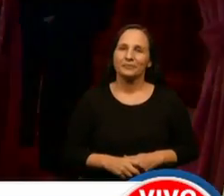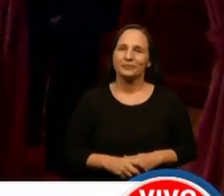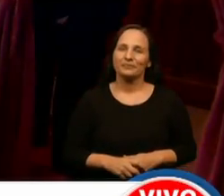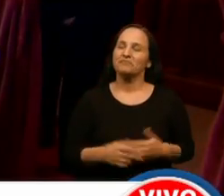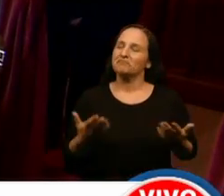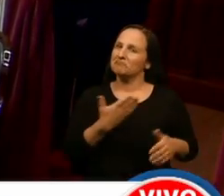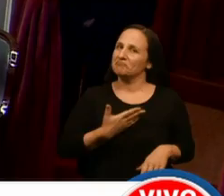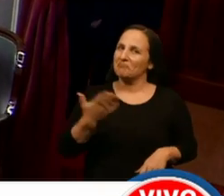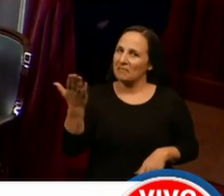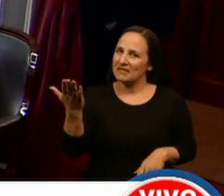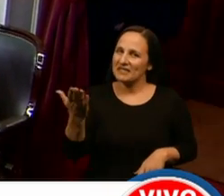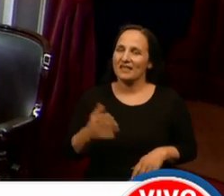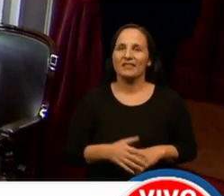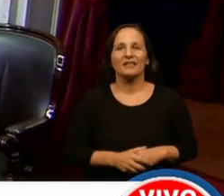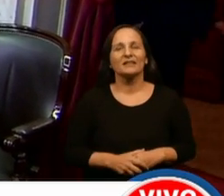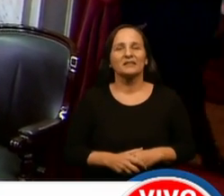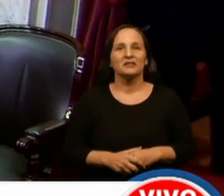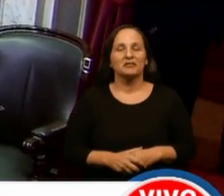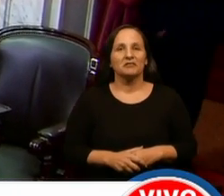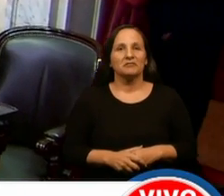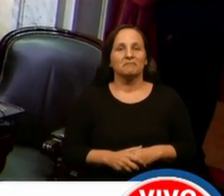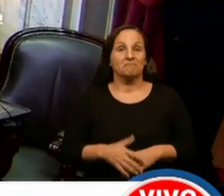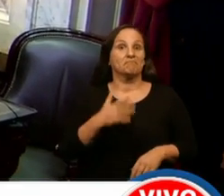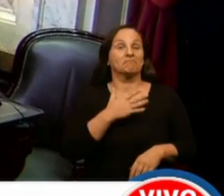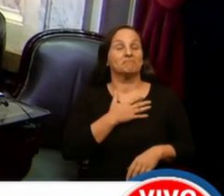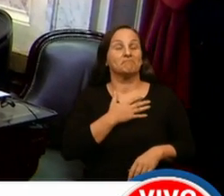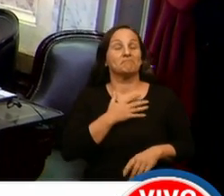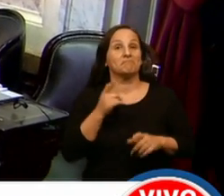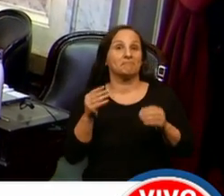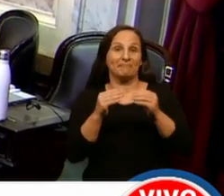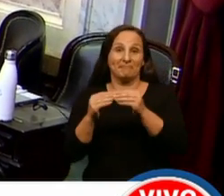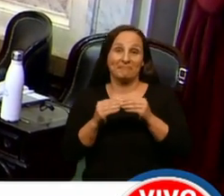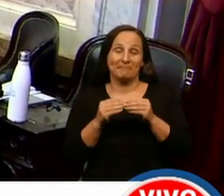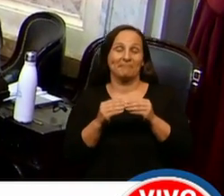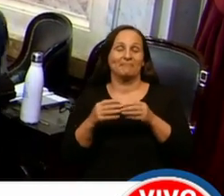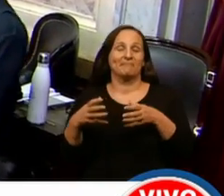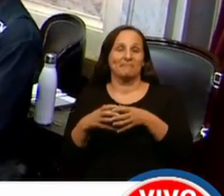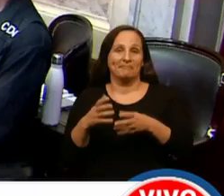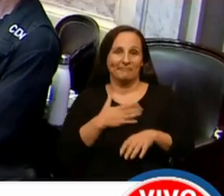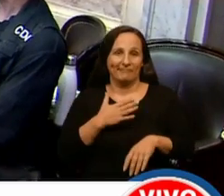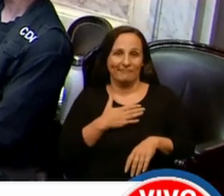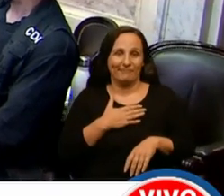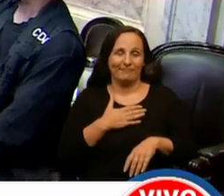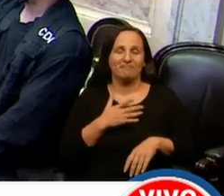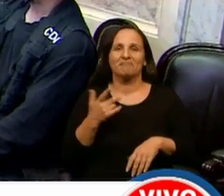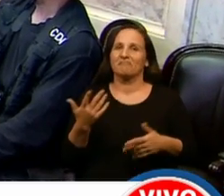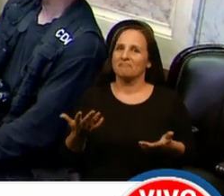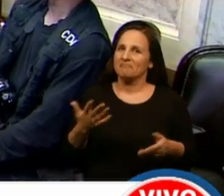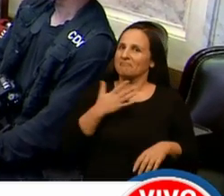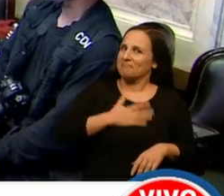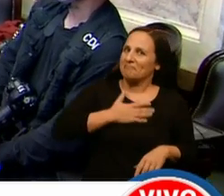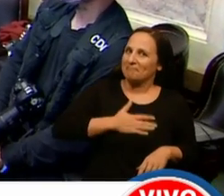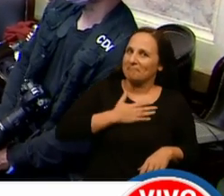a presidente también junto con mi compañera con mi compañero una satisfacción está